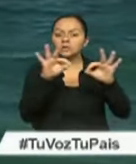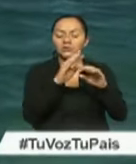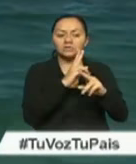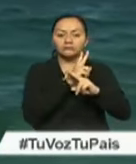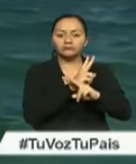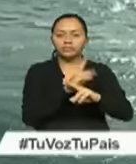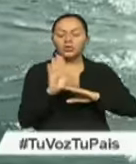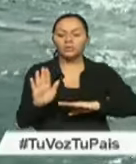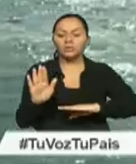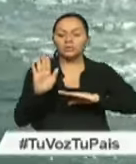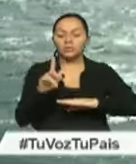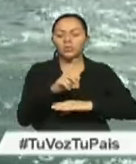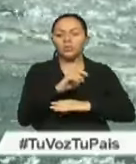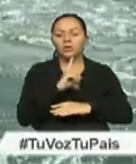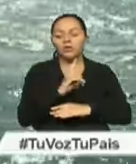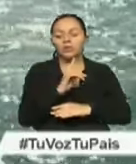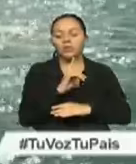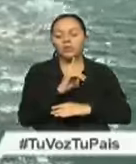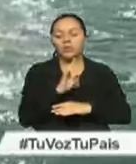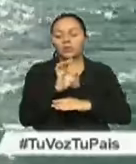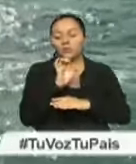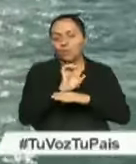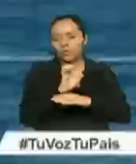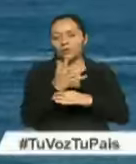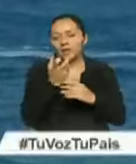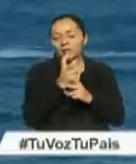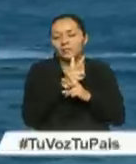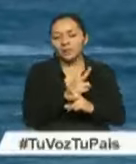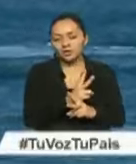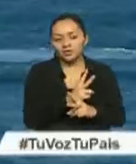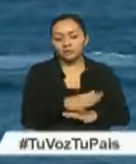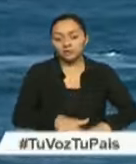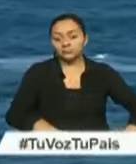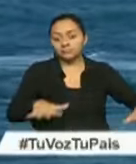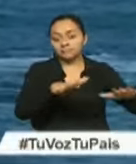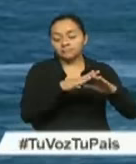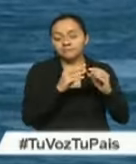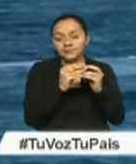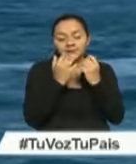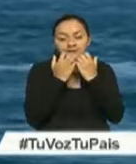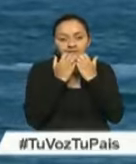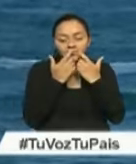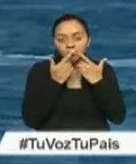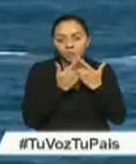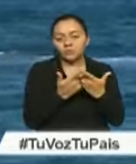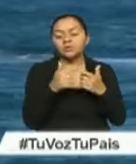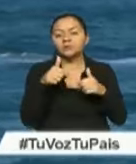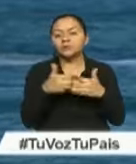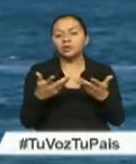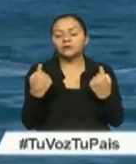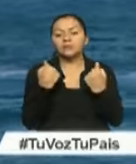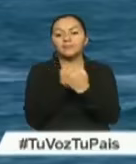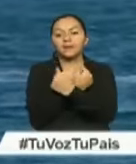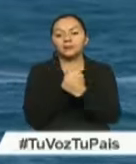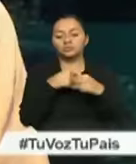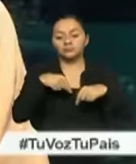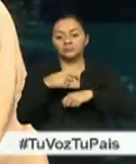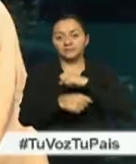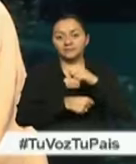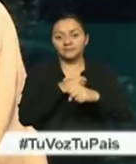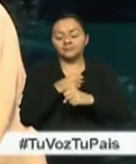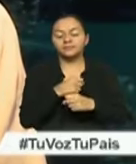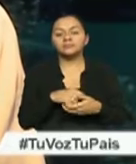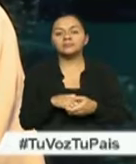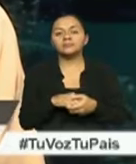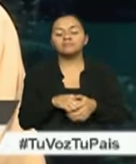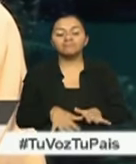la reserva marítima de las islas Darwin y Wolf, declaradas como santuario marino en marzo de este año.